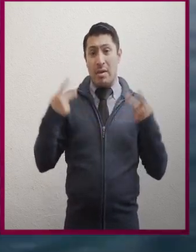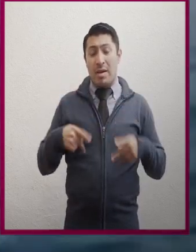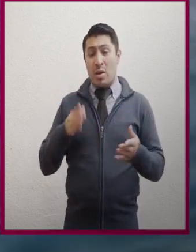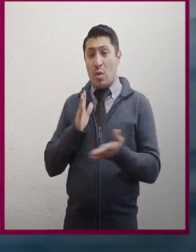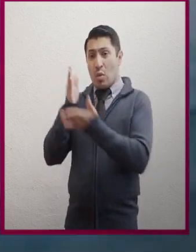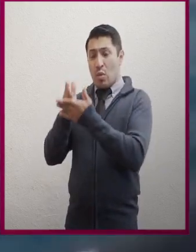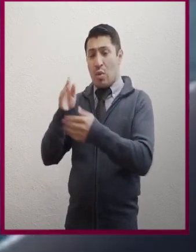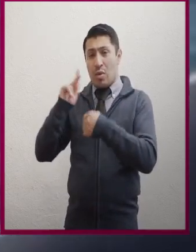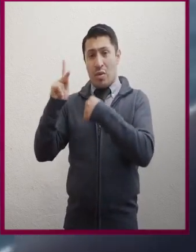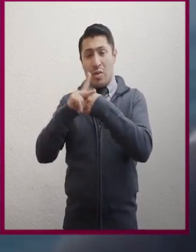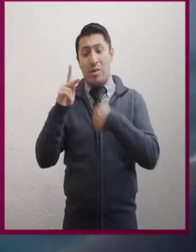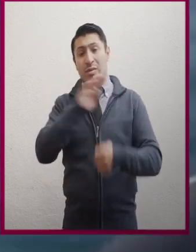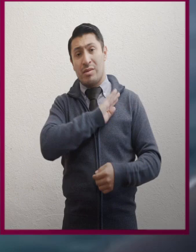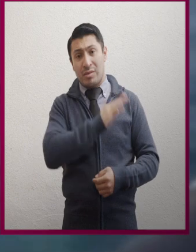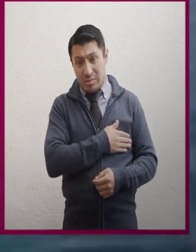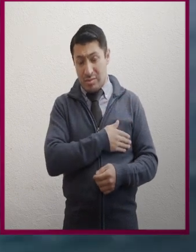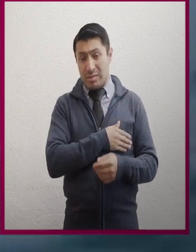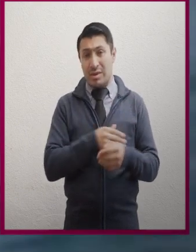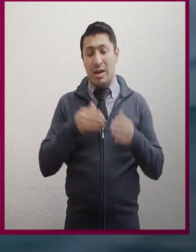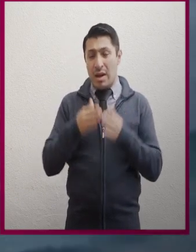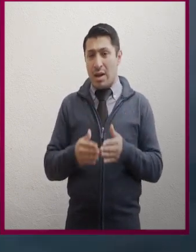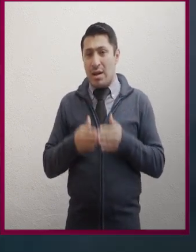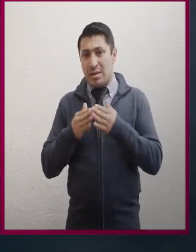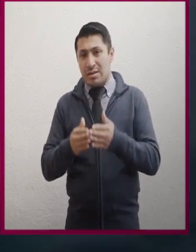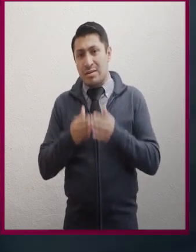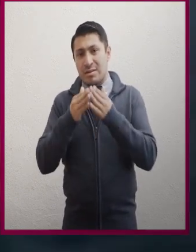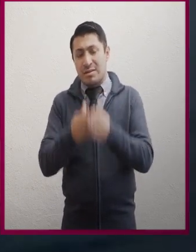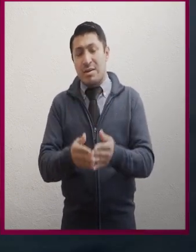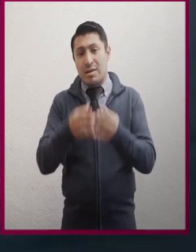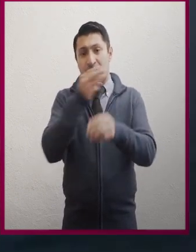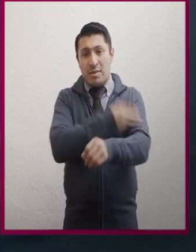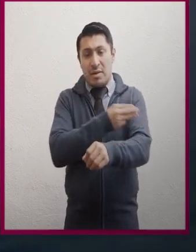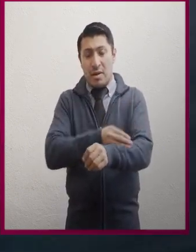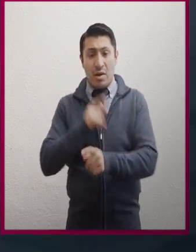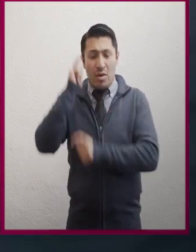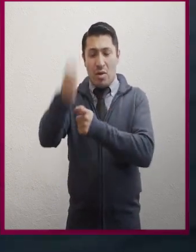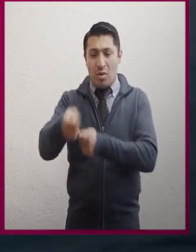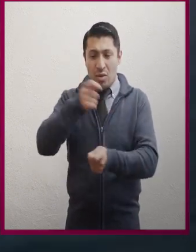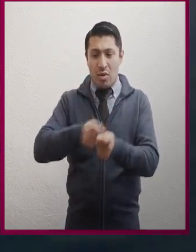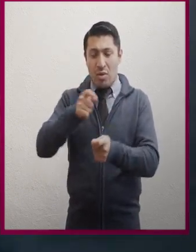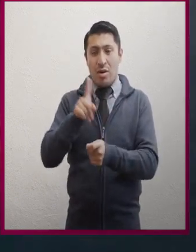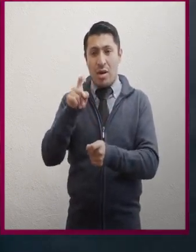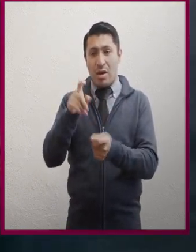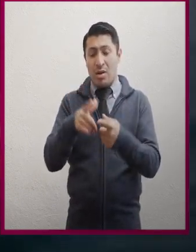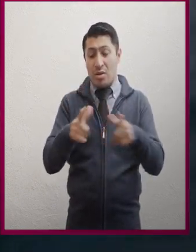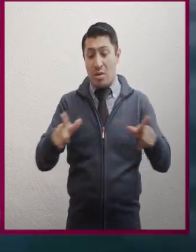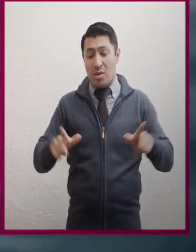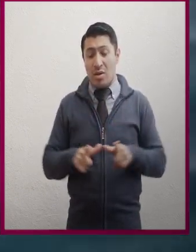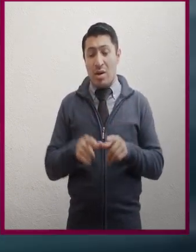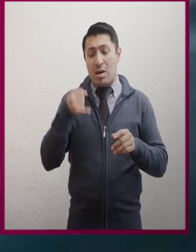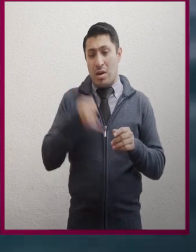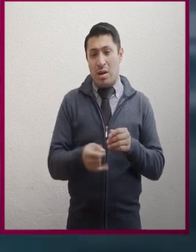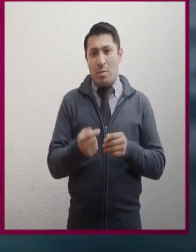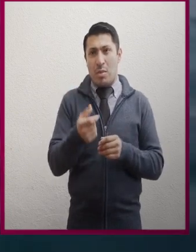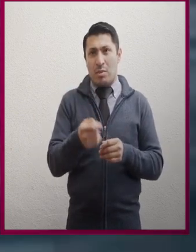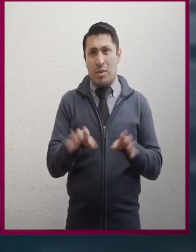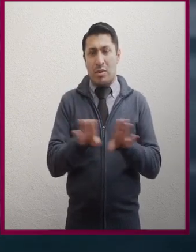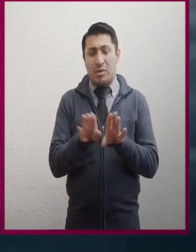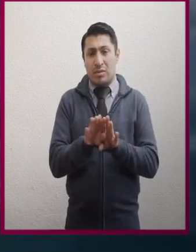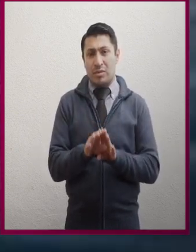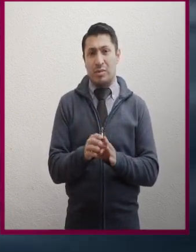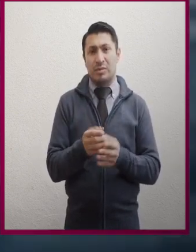cayucos, embarcaciones de madera para pescar en aguas poco profundas o en lanchas muy rudimentarias y riesgosas a la